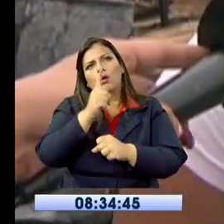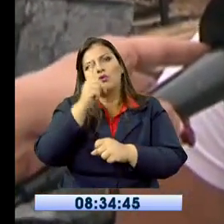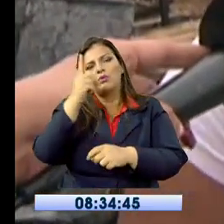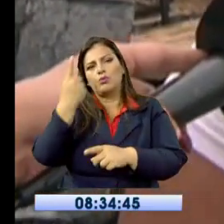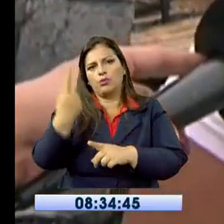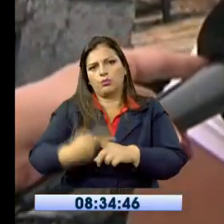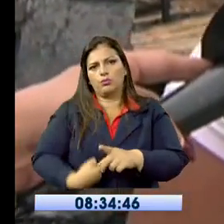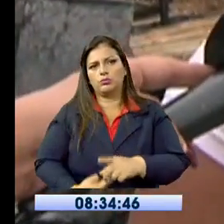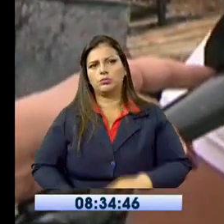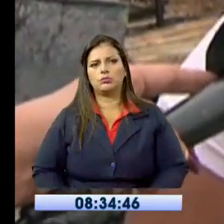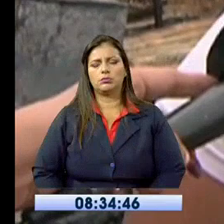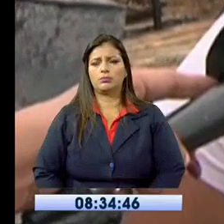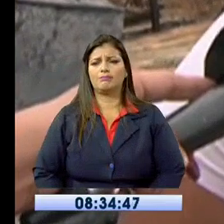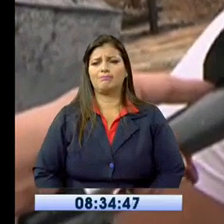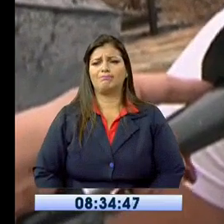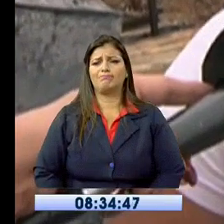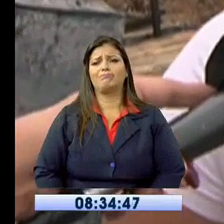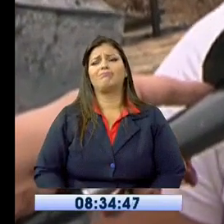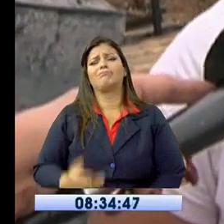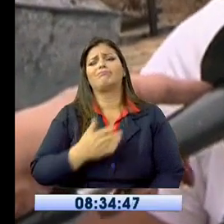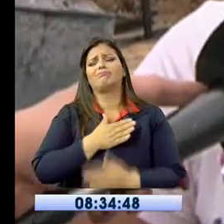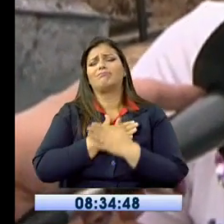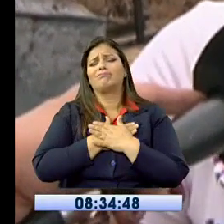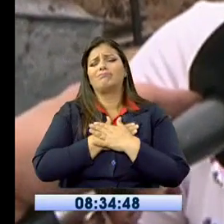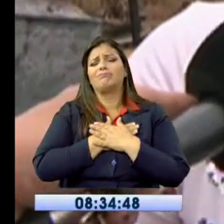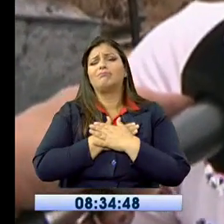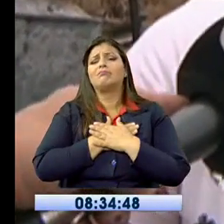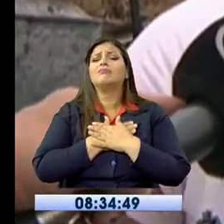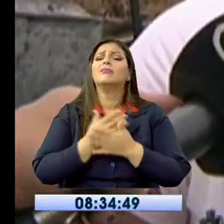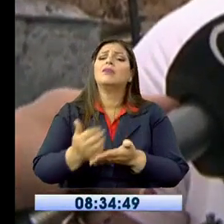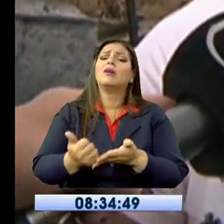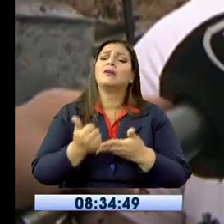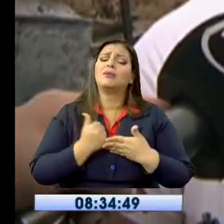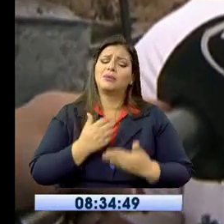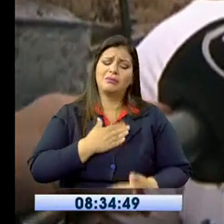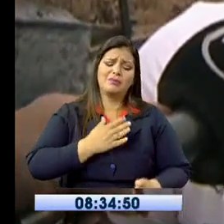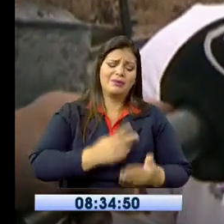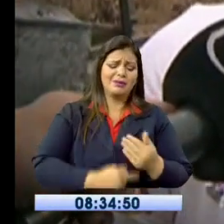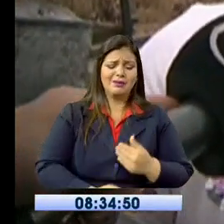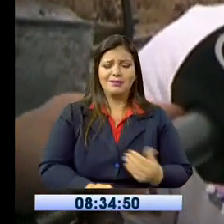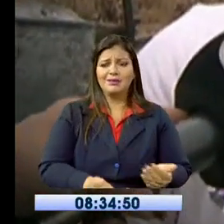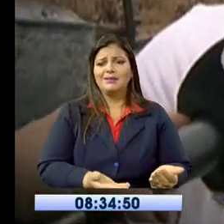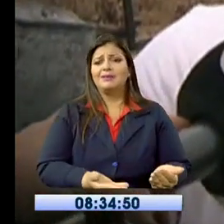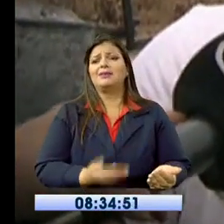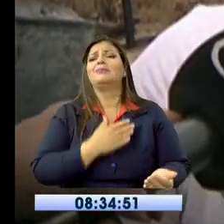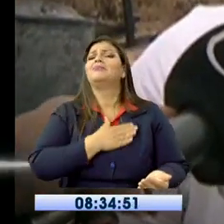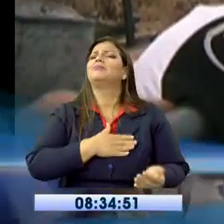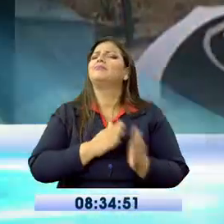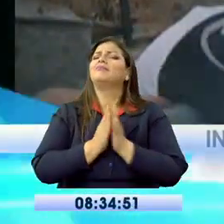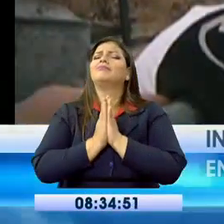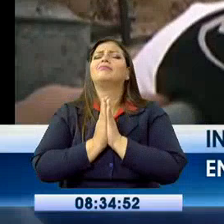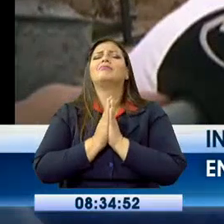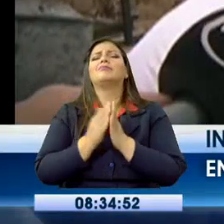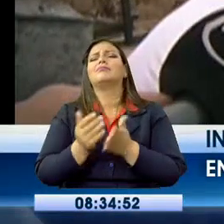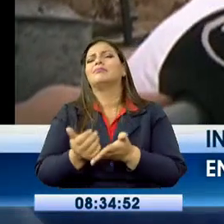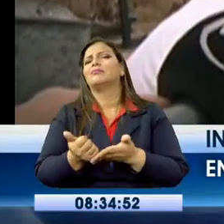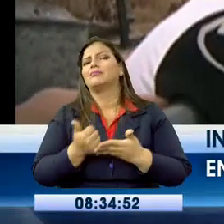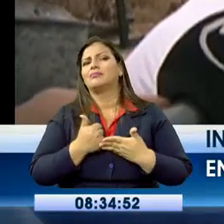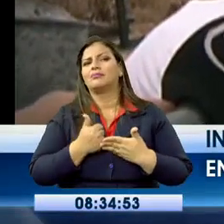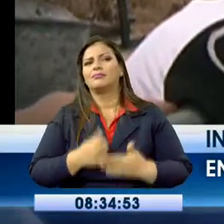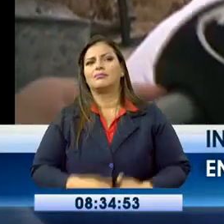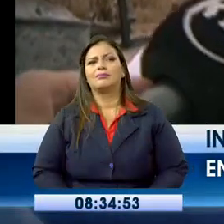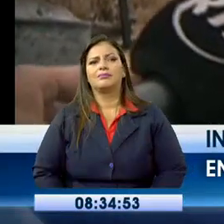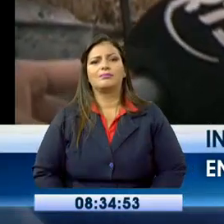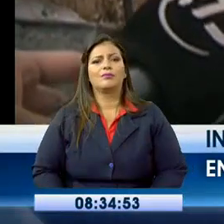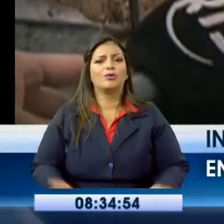que nos ayude, nosotros tenemos, no nos hagan por nosotros, por nuestros hijos, porque ellos están mal, porque no